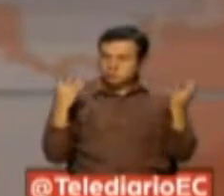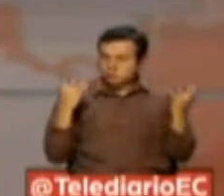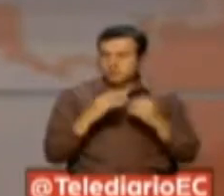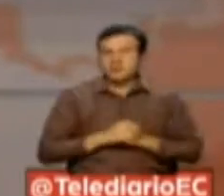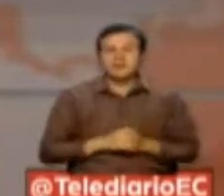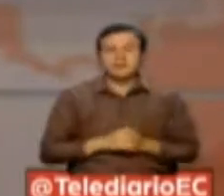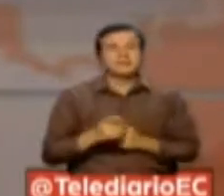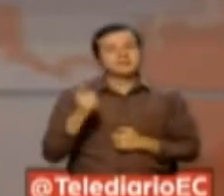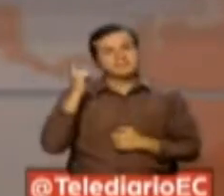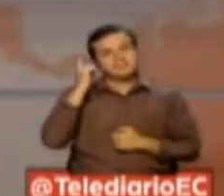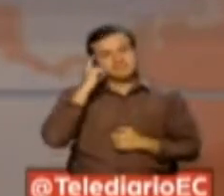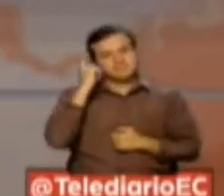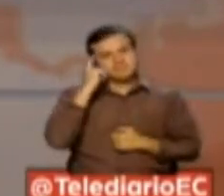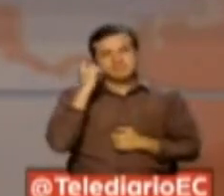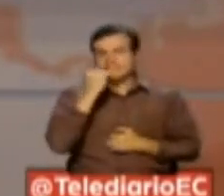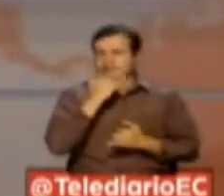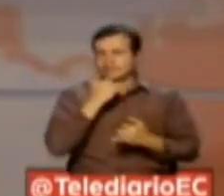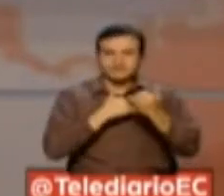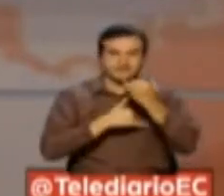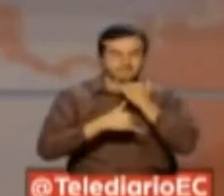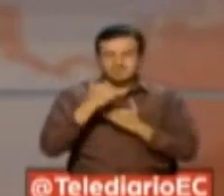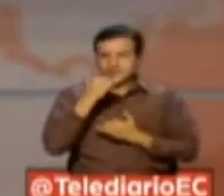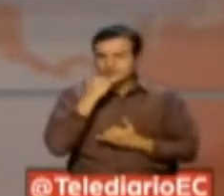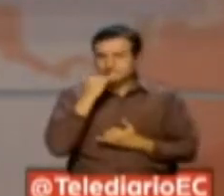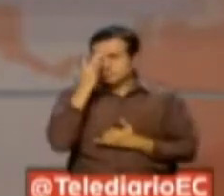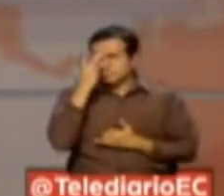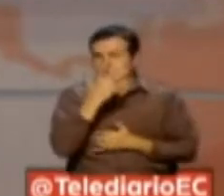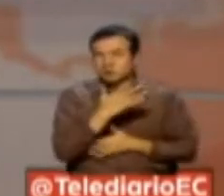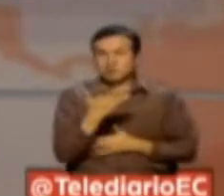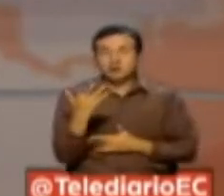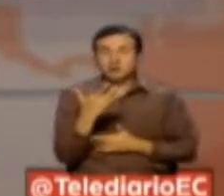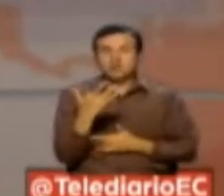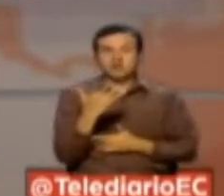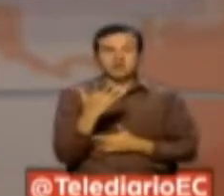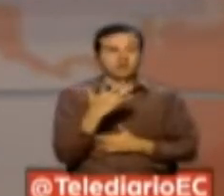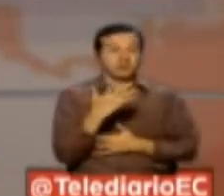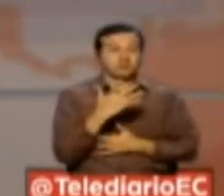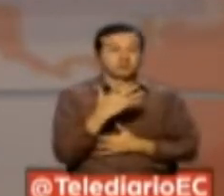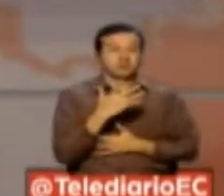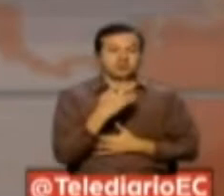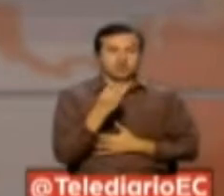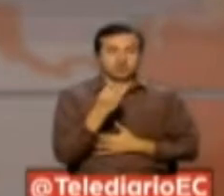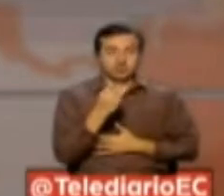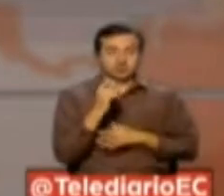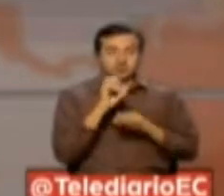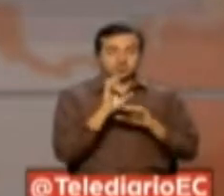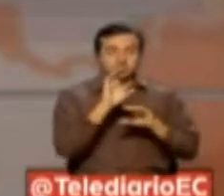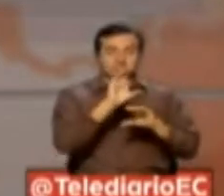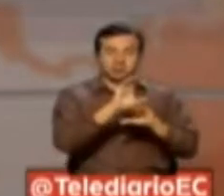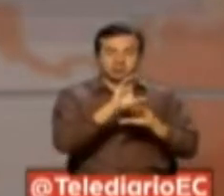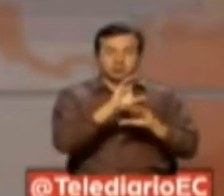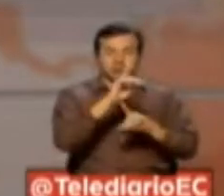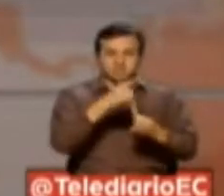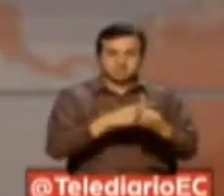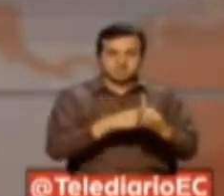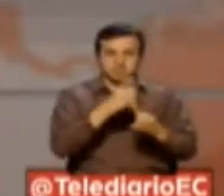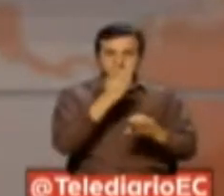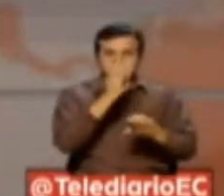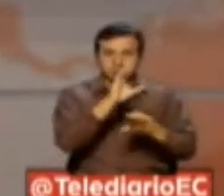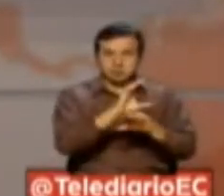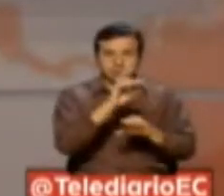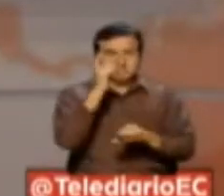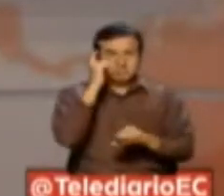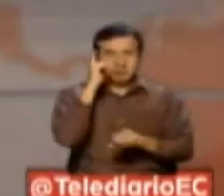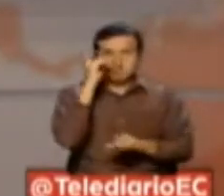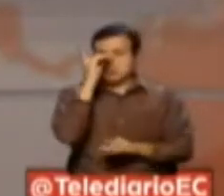me parece que está erróneo porque porque es como que uno tenga un seguro y girón que tiene que cubrir para el fin del menú lo considero una no